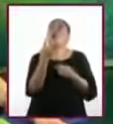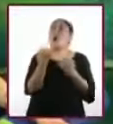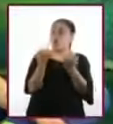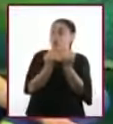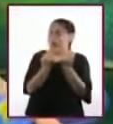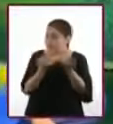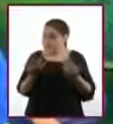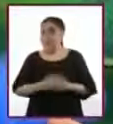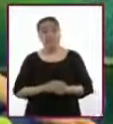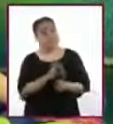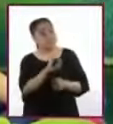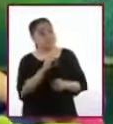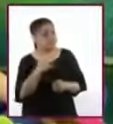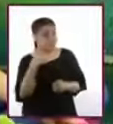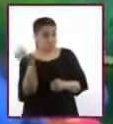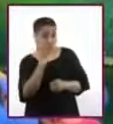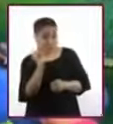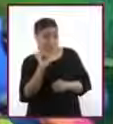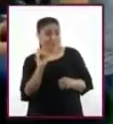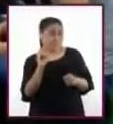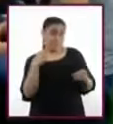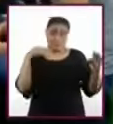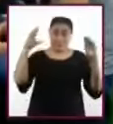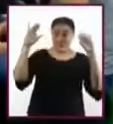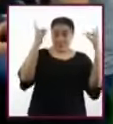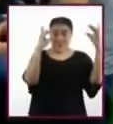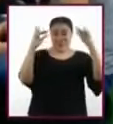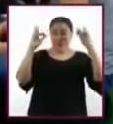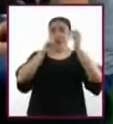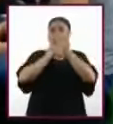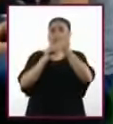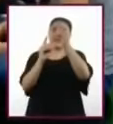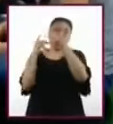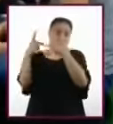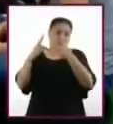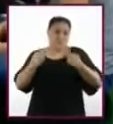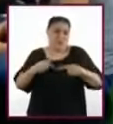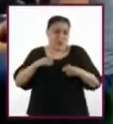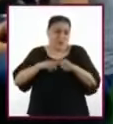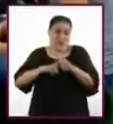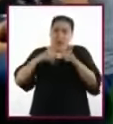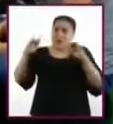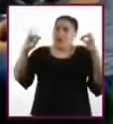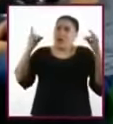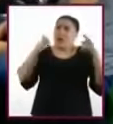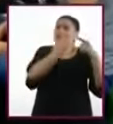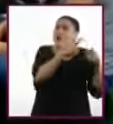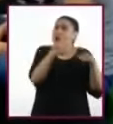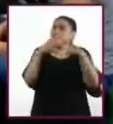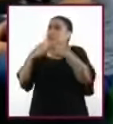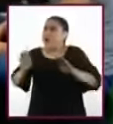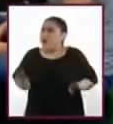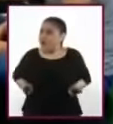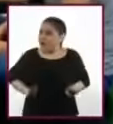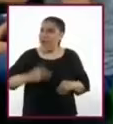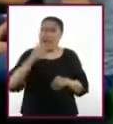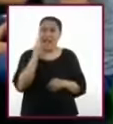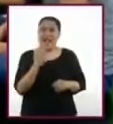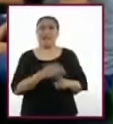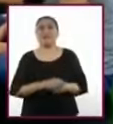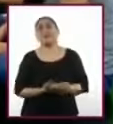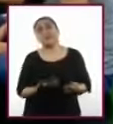Sí, yo aprendí que al interactuar con otros personajes, la personalidad del títere adquiere nuevas dimensiones. Totalmente. Yo creo